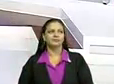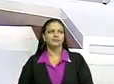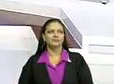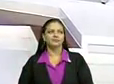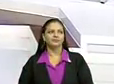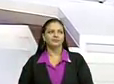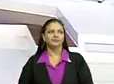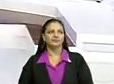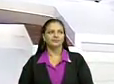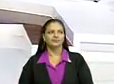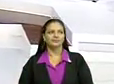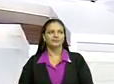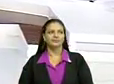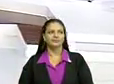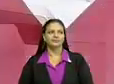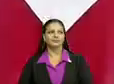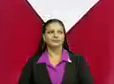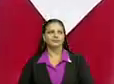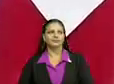Este para modelar. A ver.